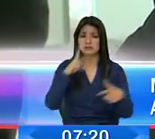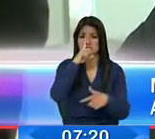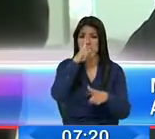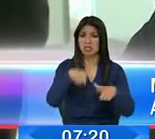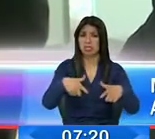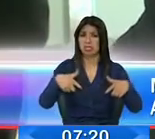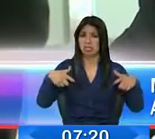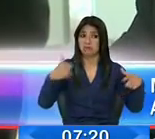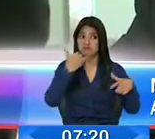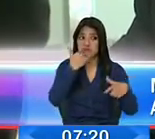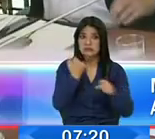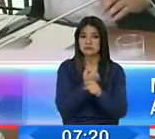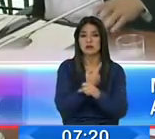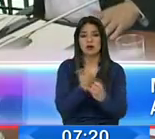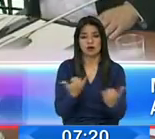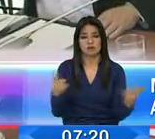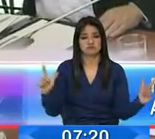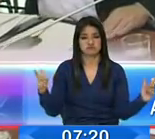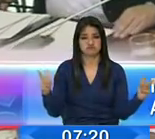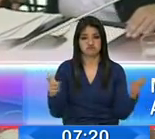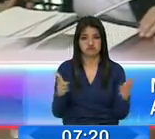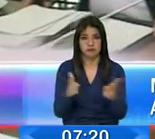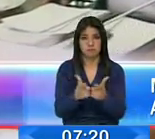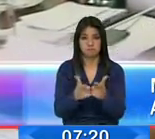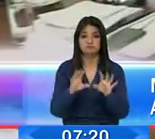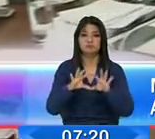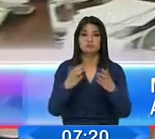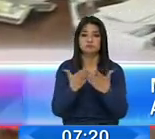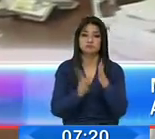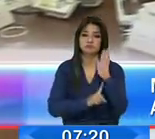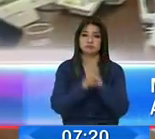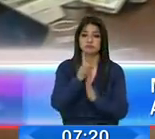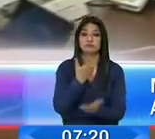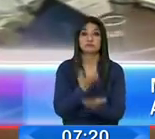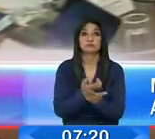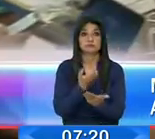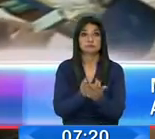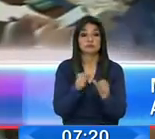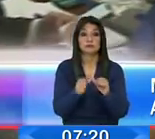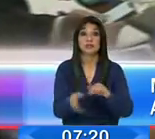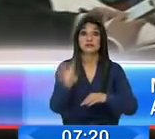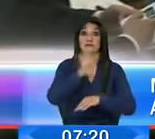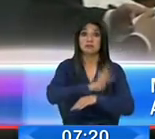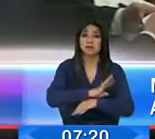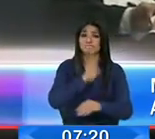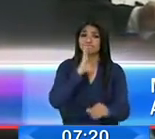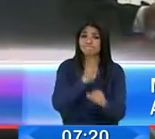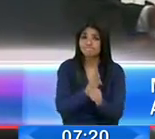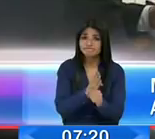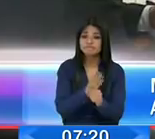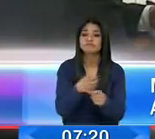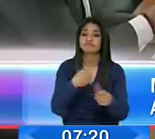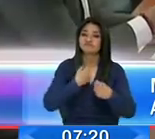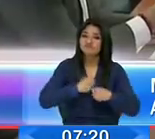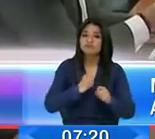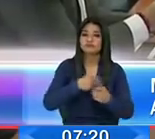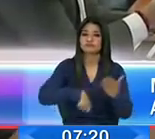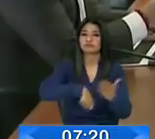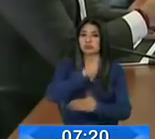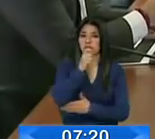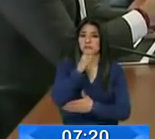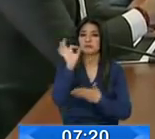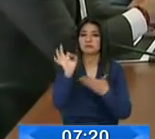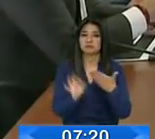era ineficiente. Y es que la Comisión de Desarrollo Económico de la Asamblea Nacional pretende tratar y aprobar el informe sobre la